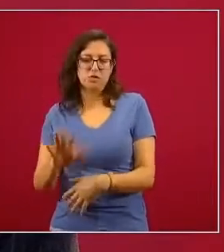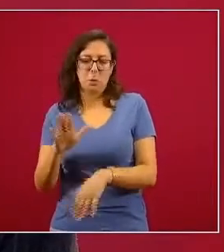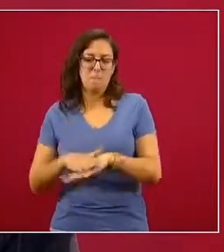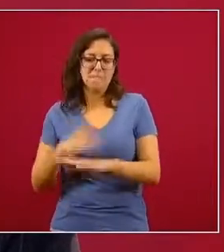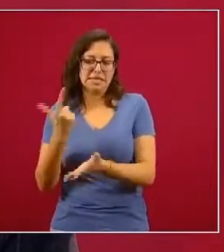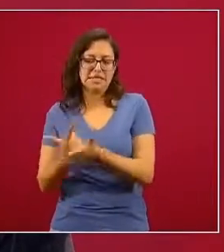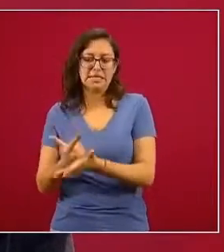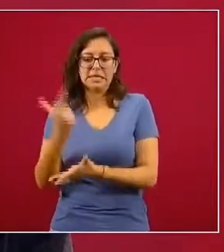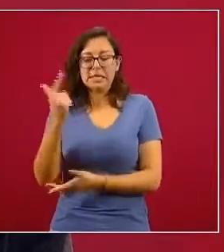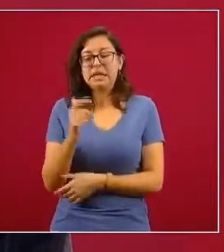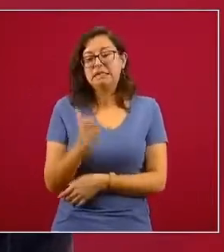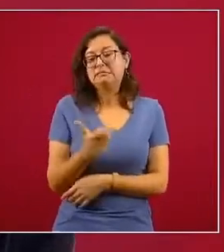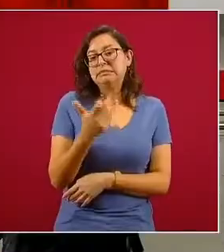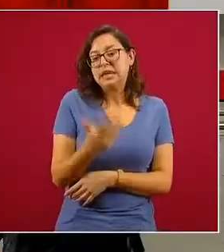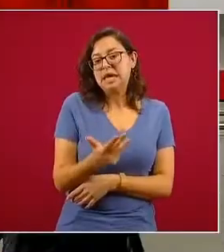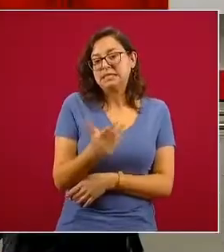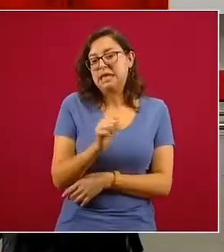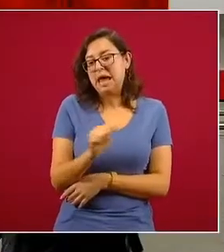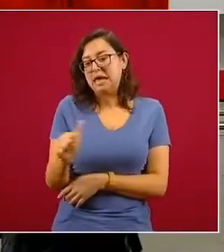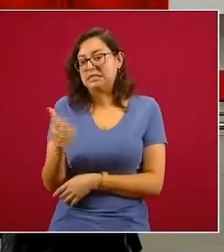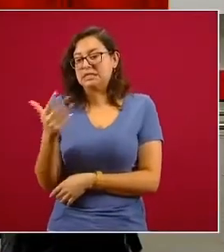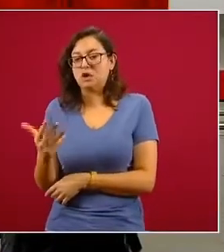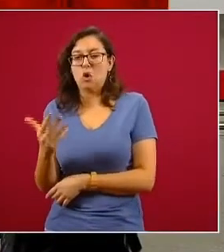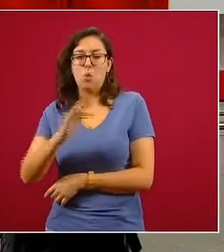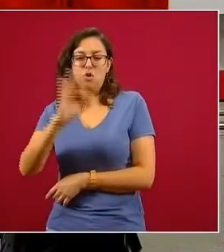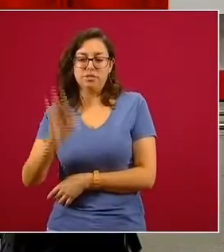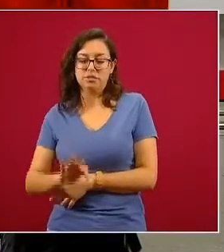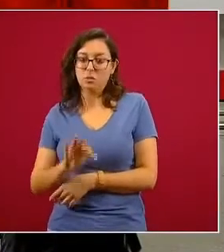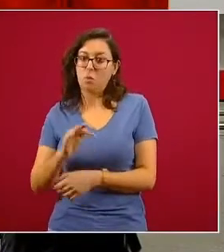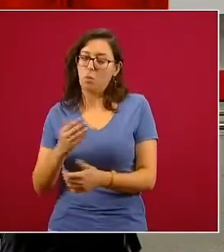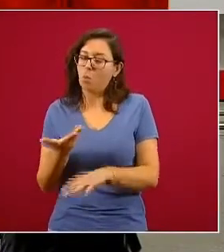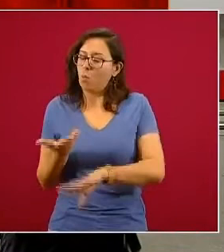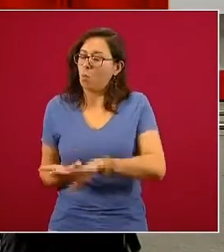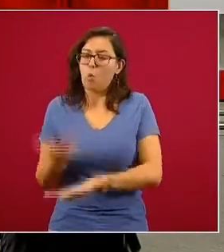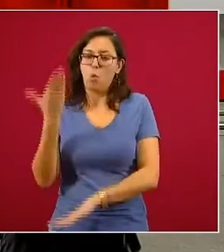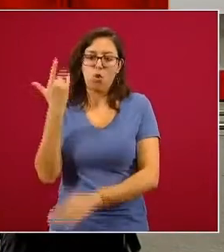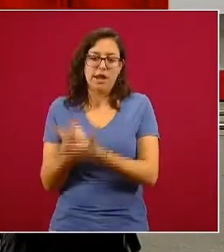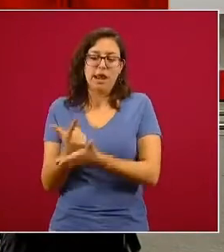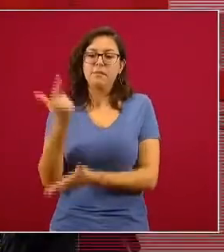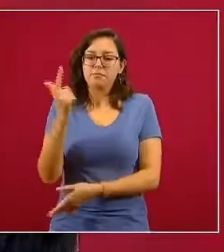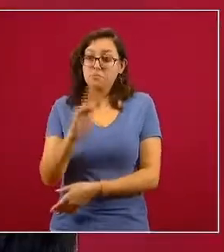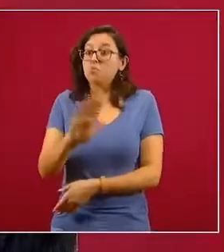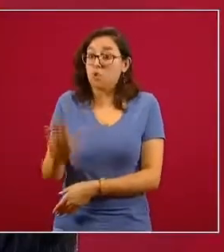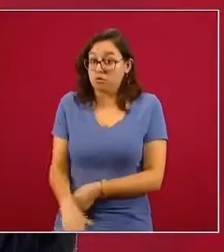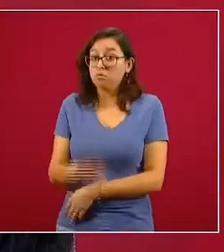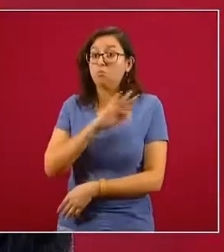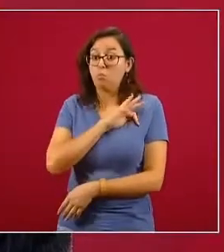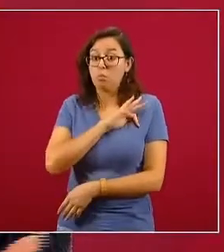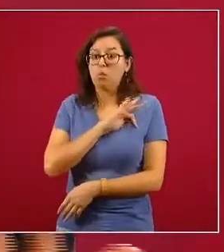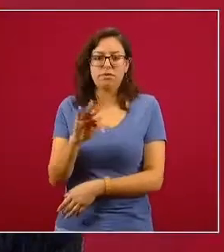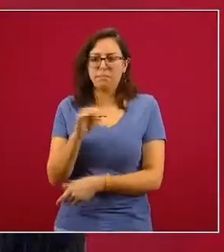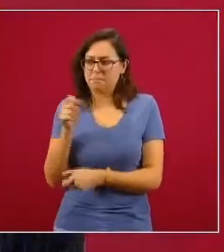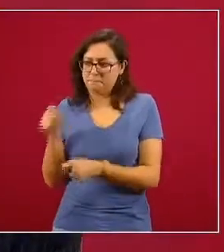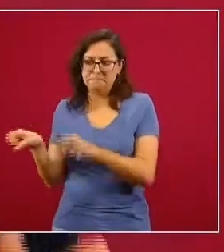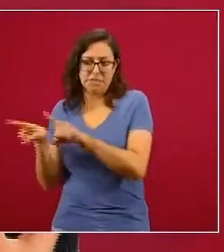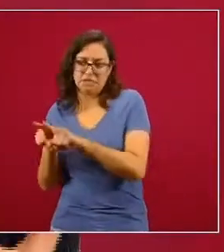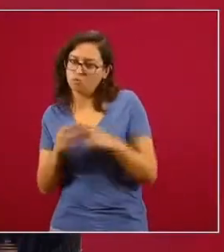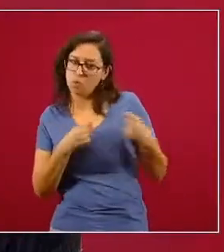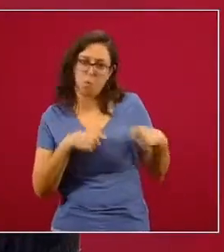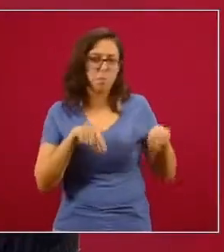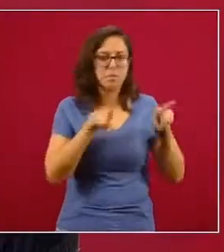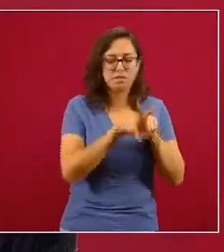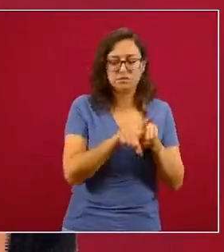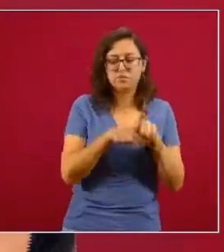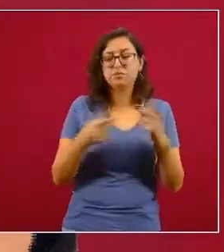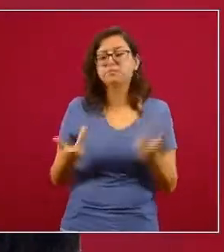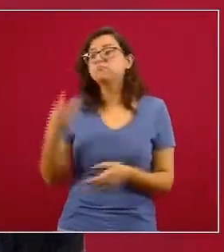3 al 5 o hasta el 6% de enfermedad muy grave que requiere terapia intensiva y puede ser letal. En el caso de influenza se conoce